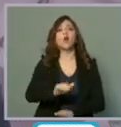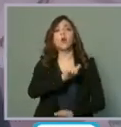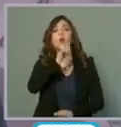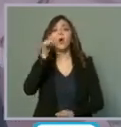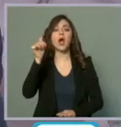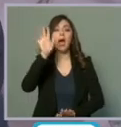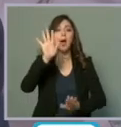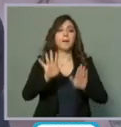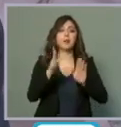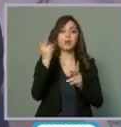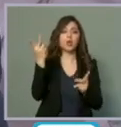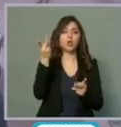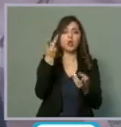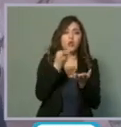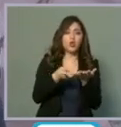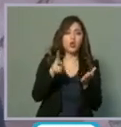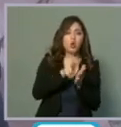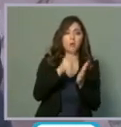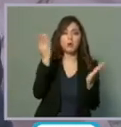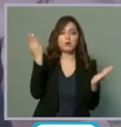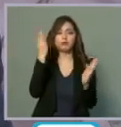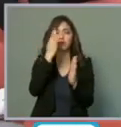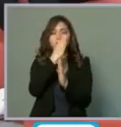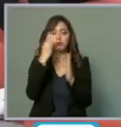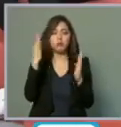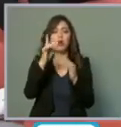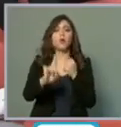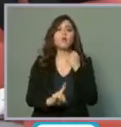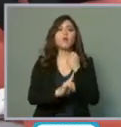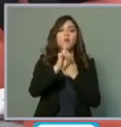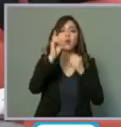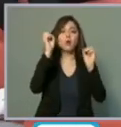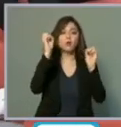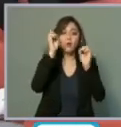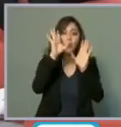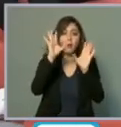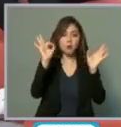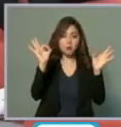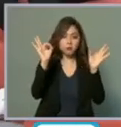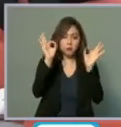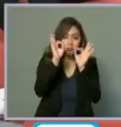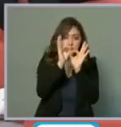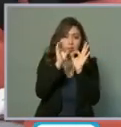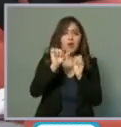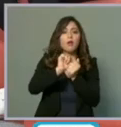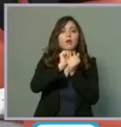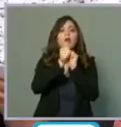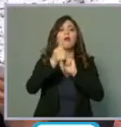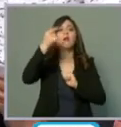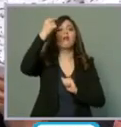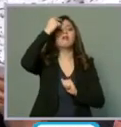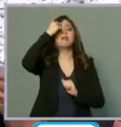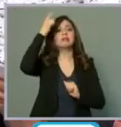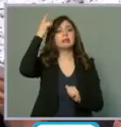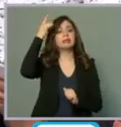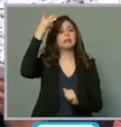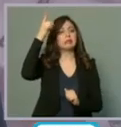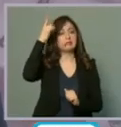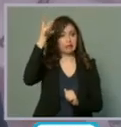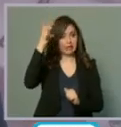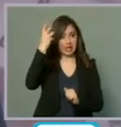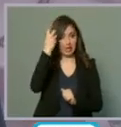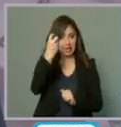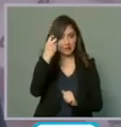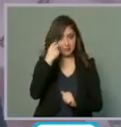doble, problemas para enfocar y hasta dolores de cabeza. Esto es referente a la visión, a la vista. Pero hay problemas